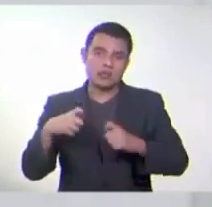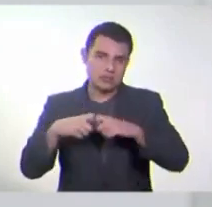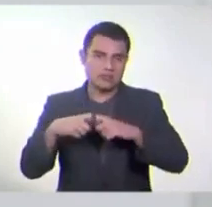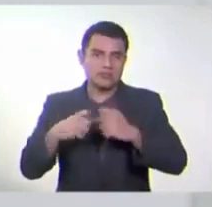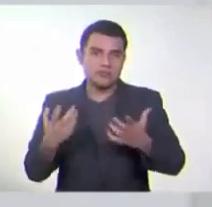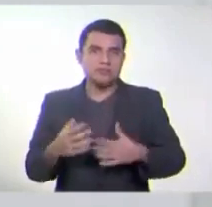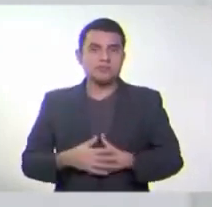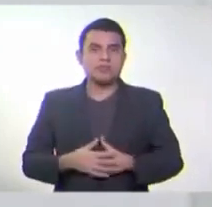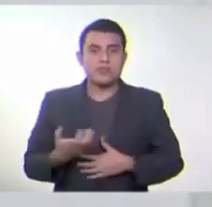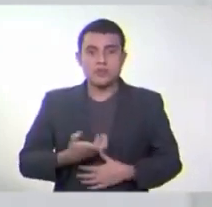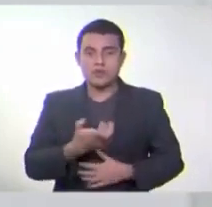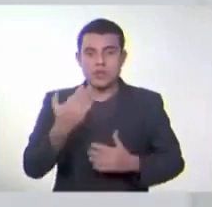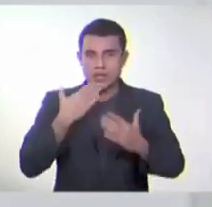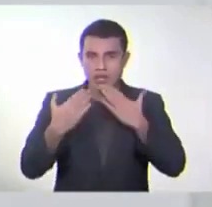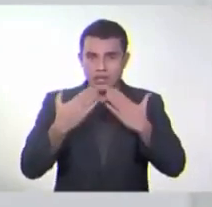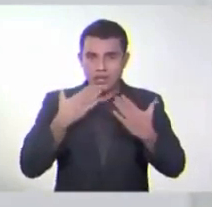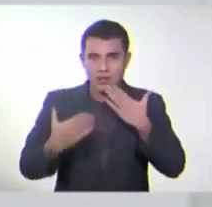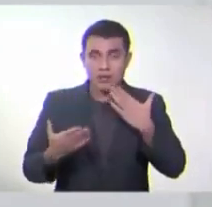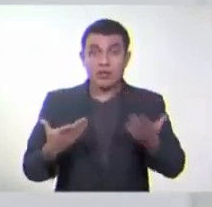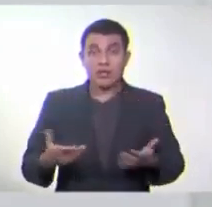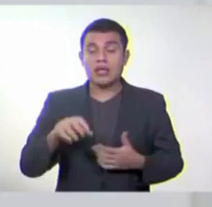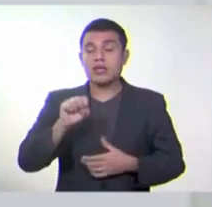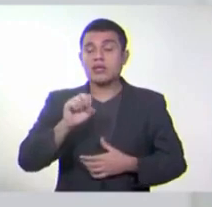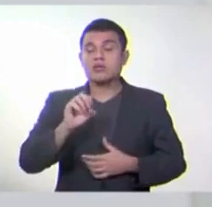Pero decimos que el sodio